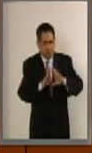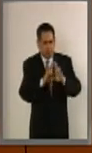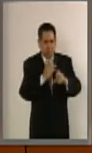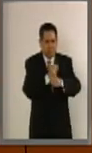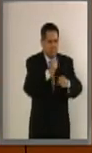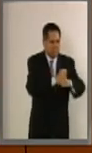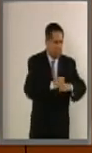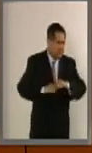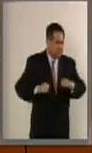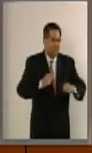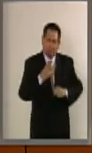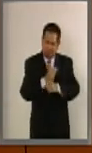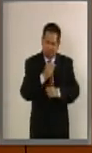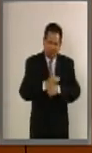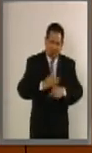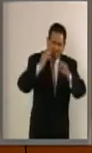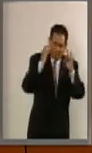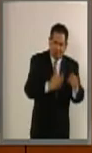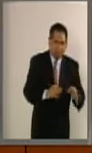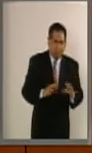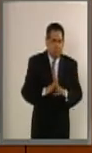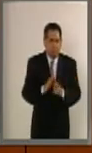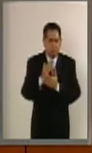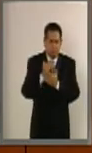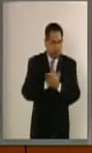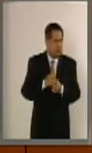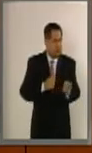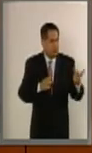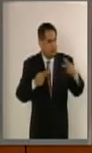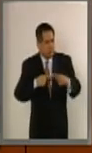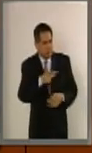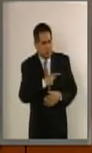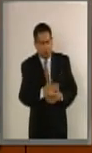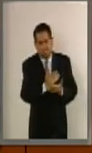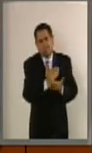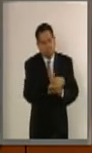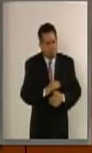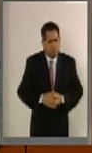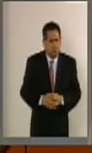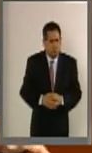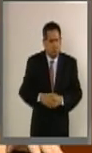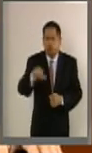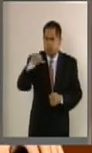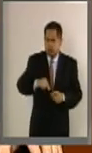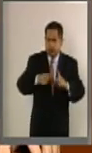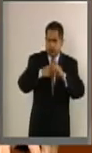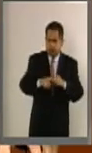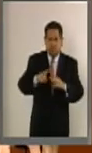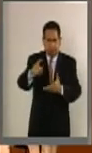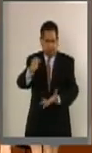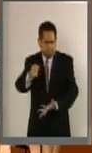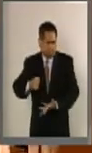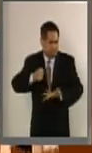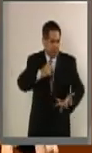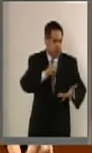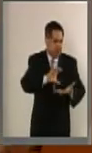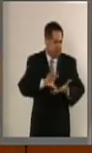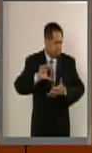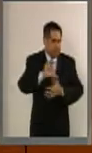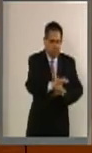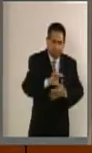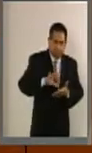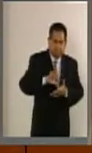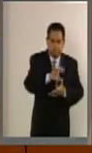con la que se resiste a los temblores, combatiendo a la pobreza. Empecemos hoy con el financiamiento público para